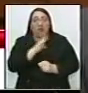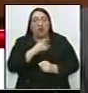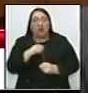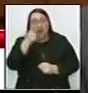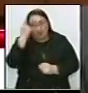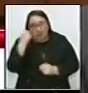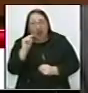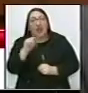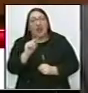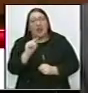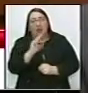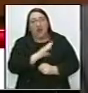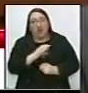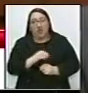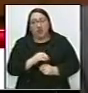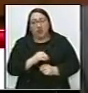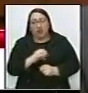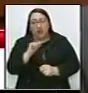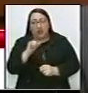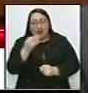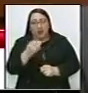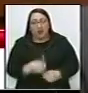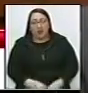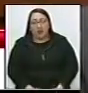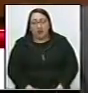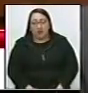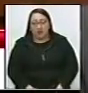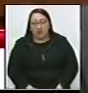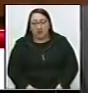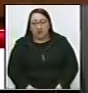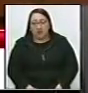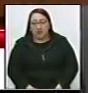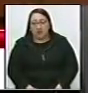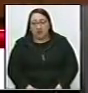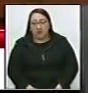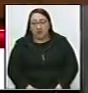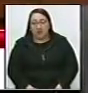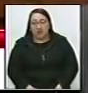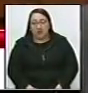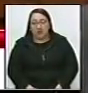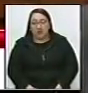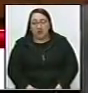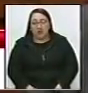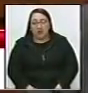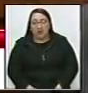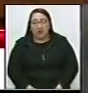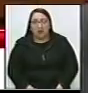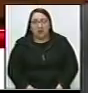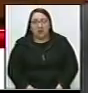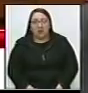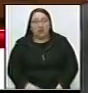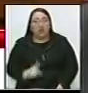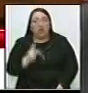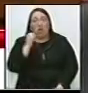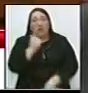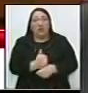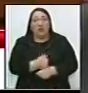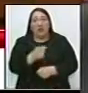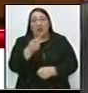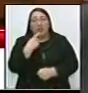gobierno, y obviamente no obligan al Parlamento a sujetarse a lo que diga un decreto